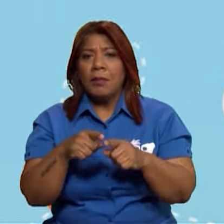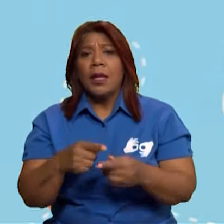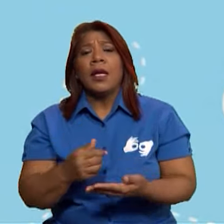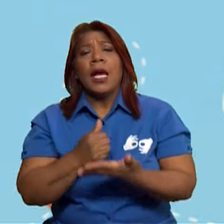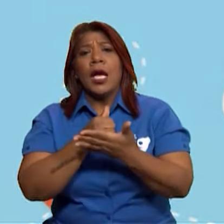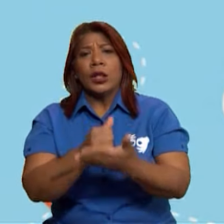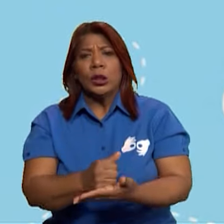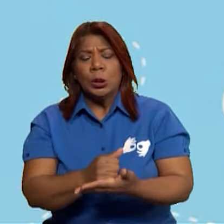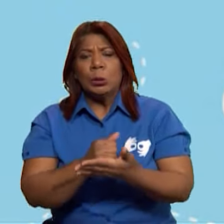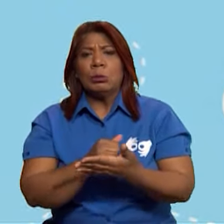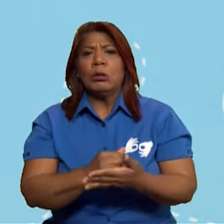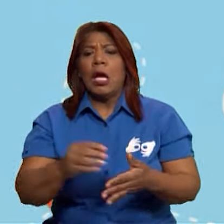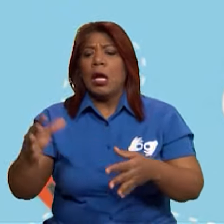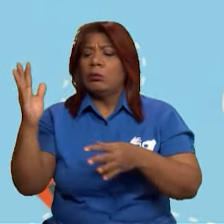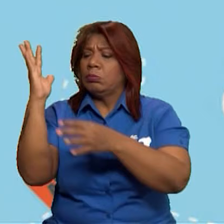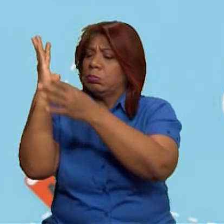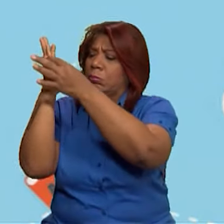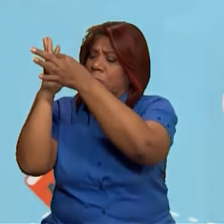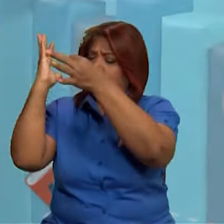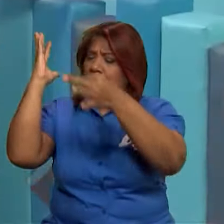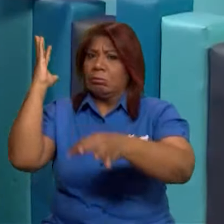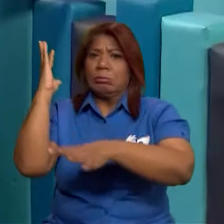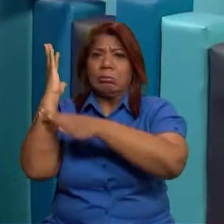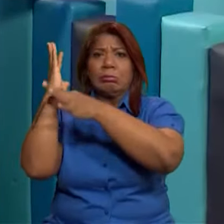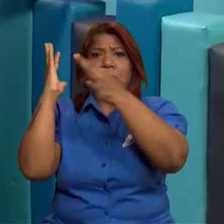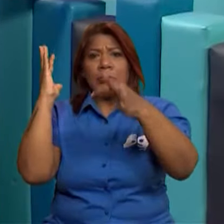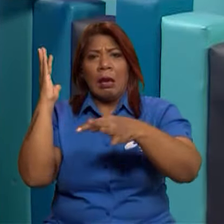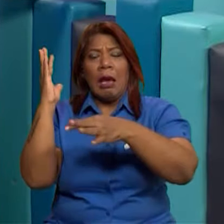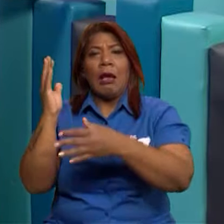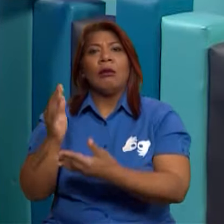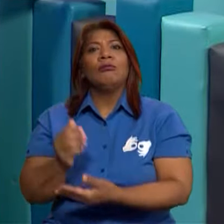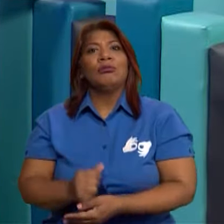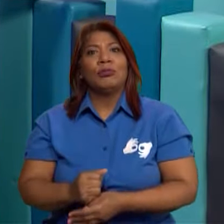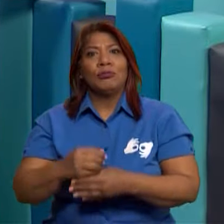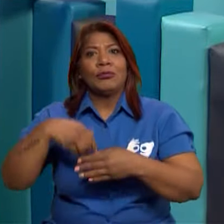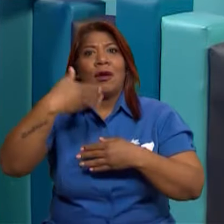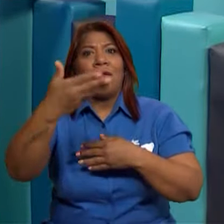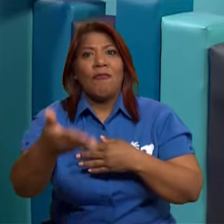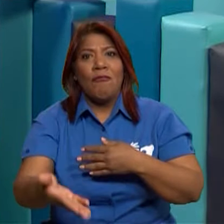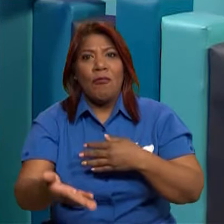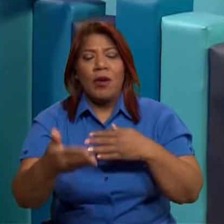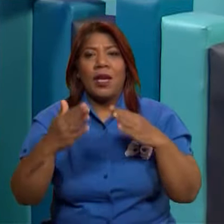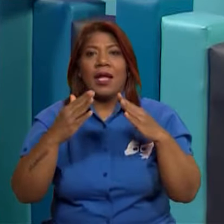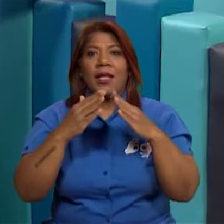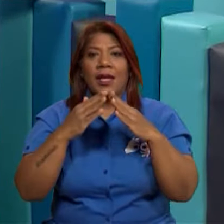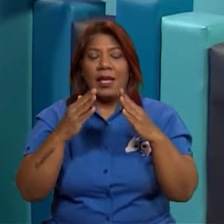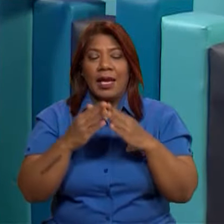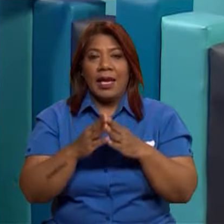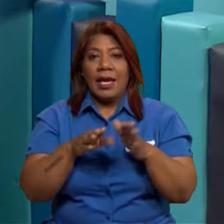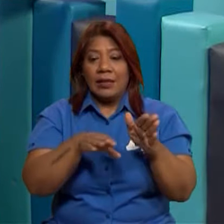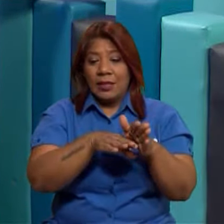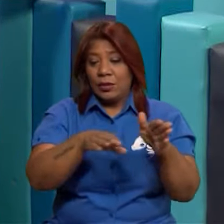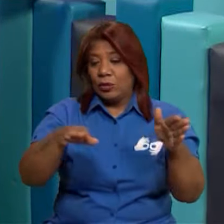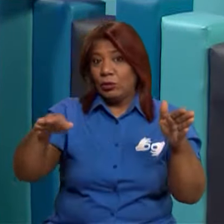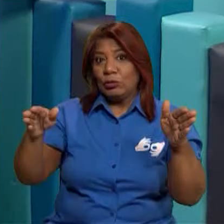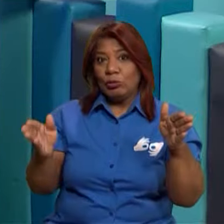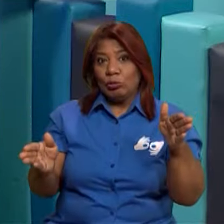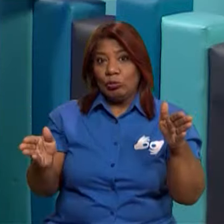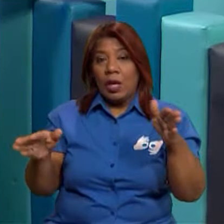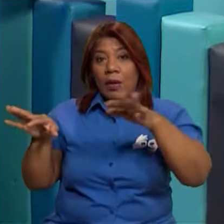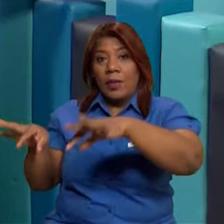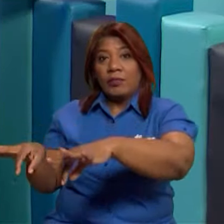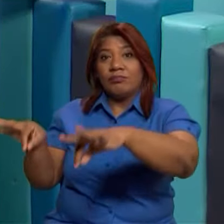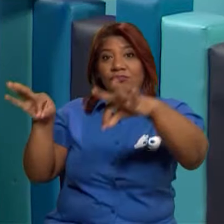hacer también otras actividades, barrer, ¿ya? Arreglar la cama, ¿sí? Como le estábamos